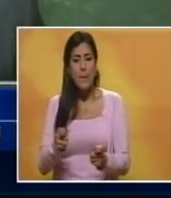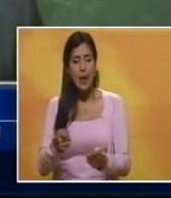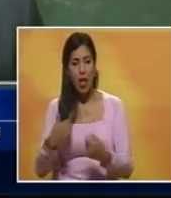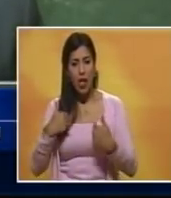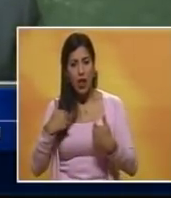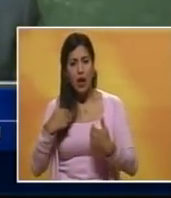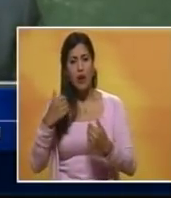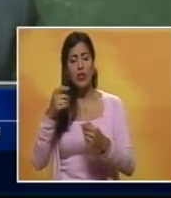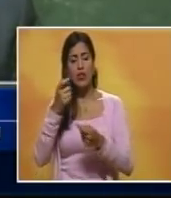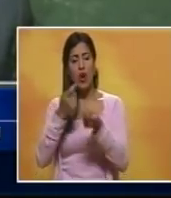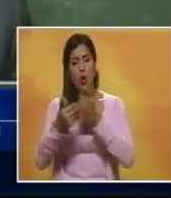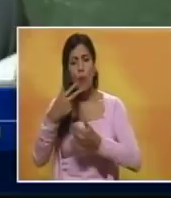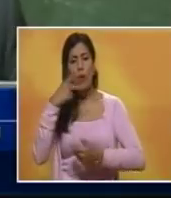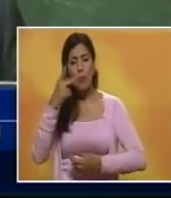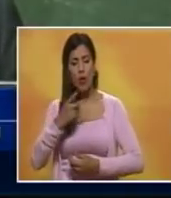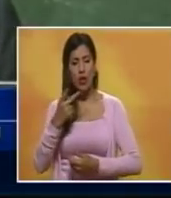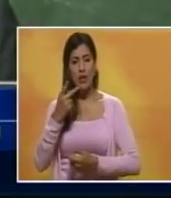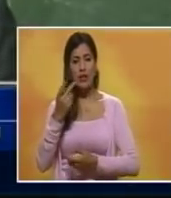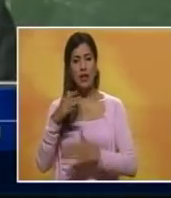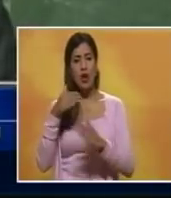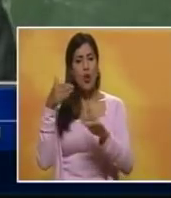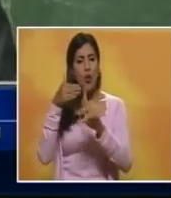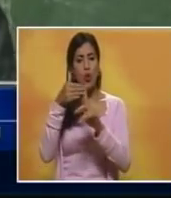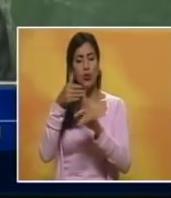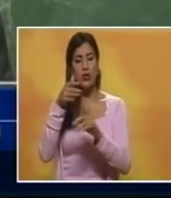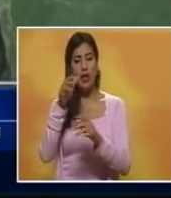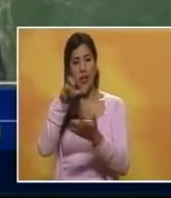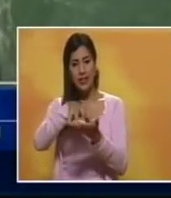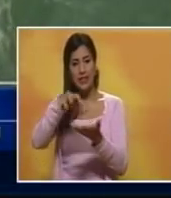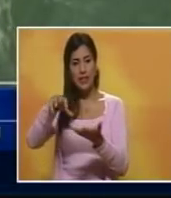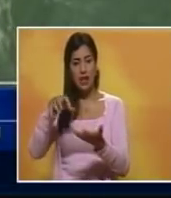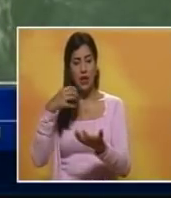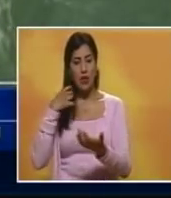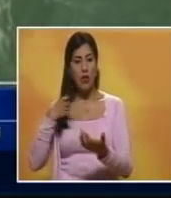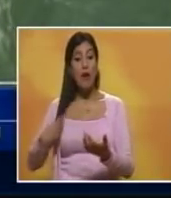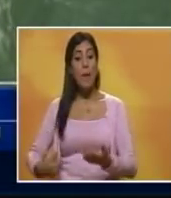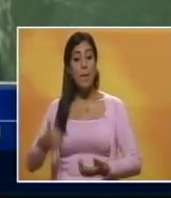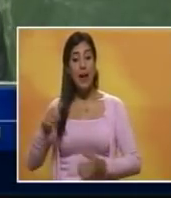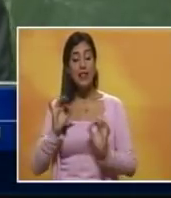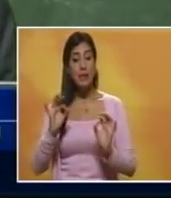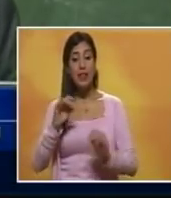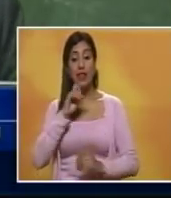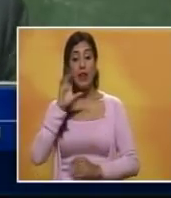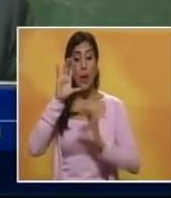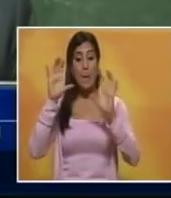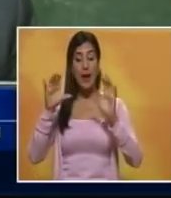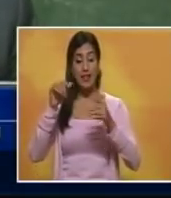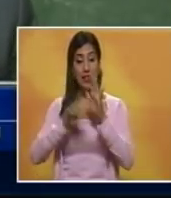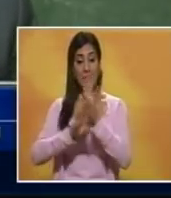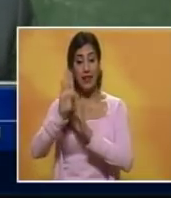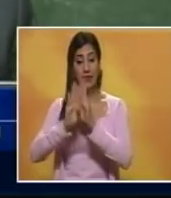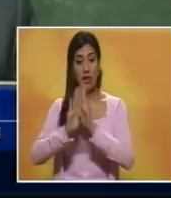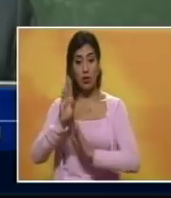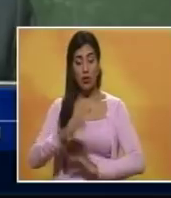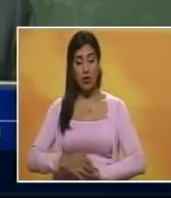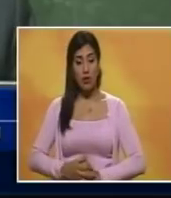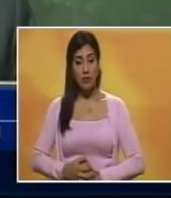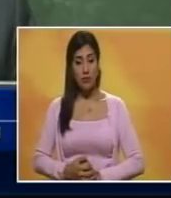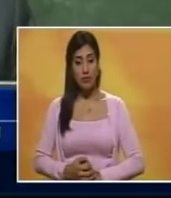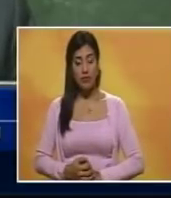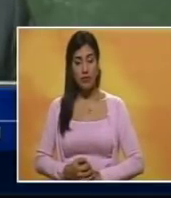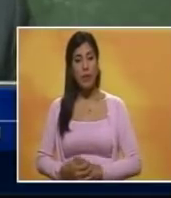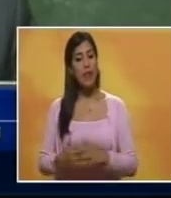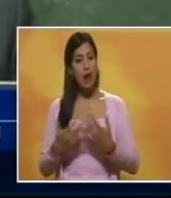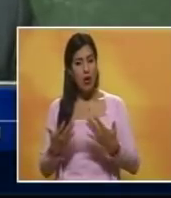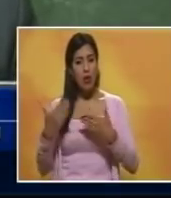política, económica y financiera contra los estados, en especial contra los países en desarrollo. Y